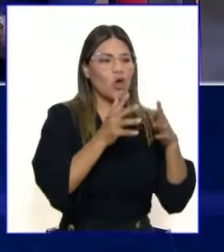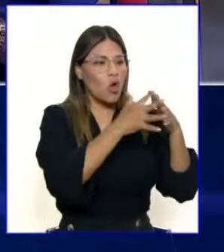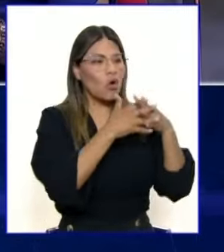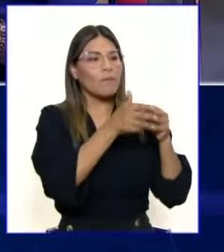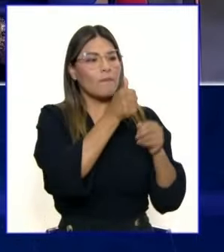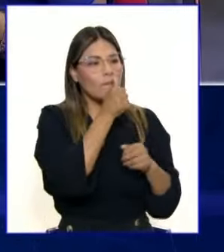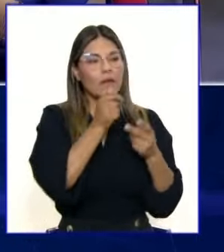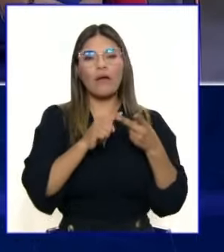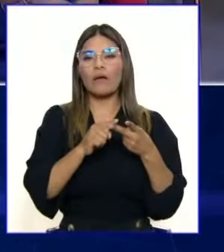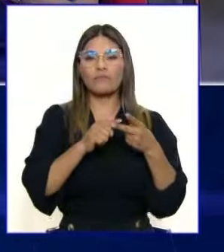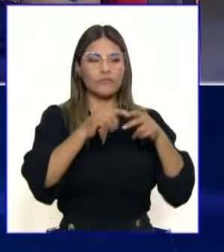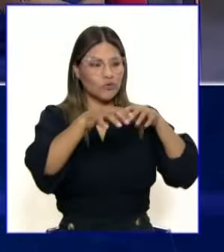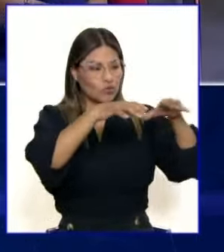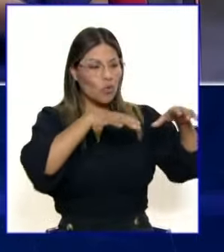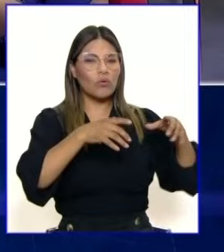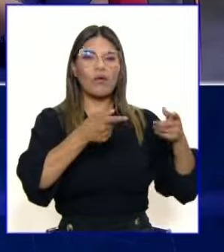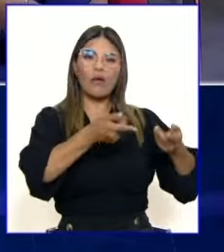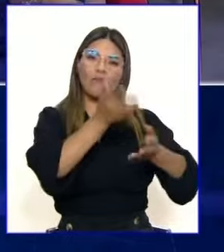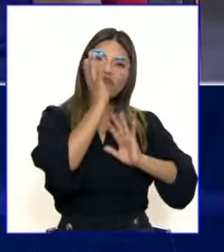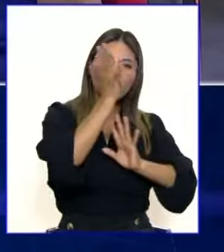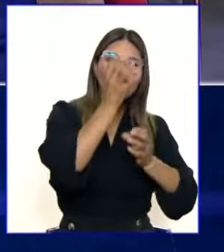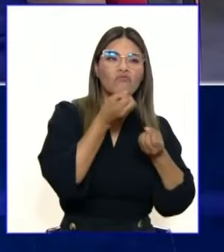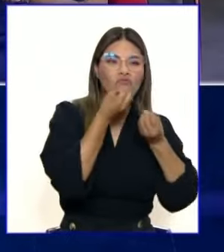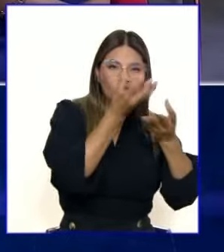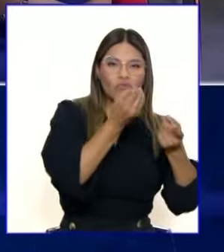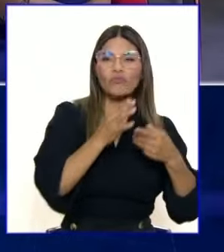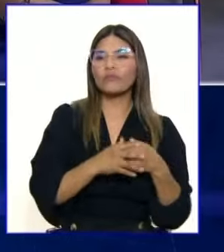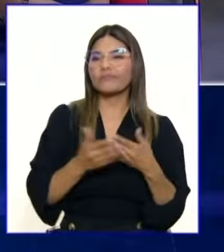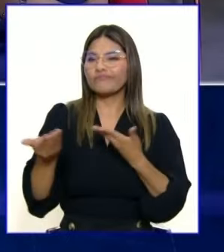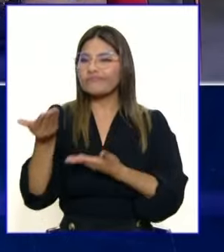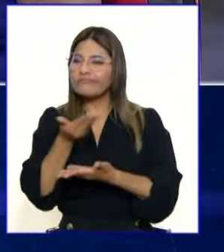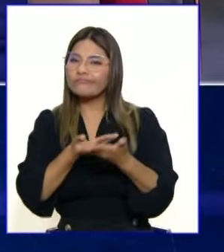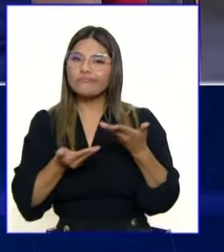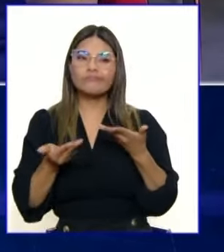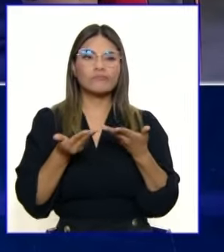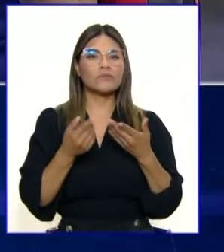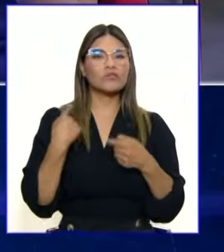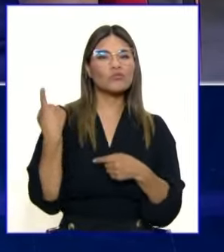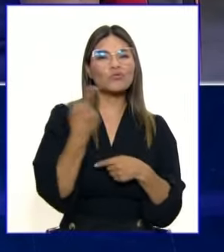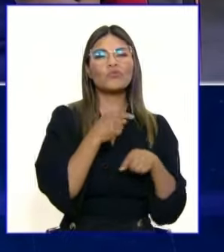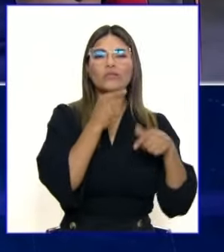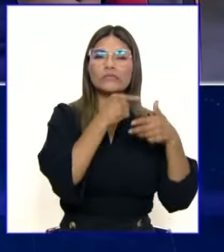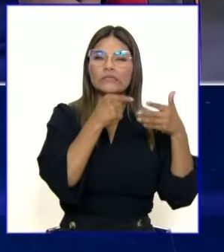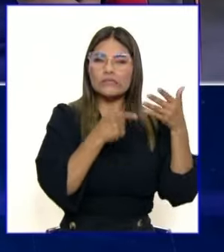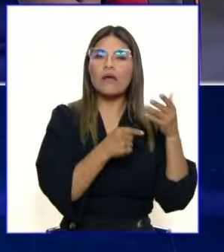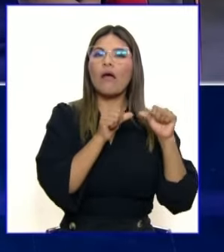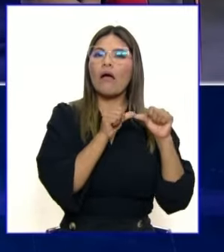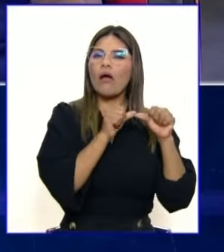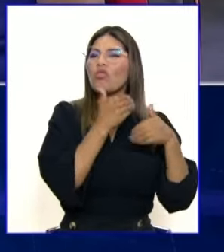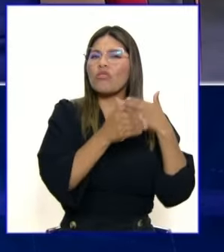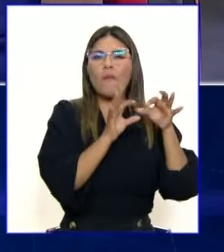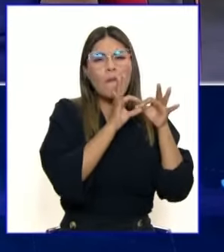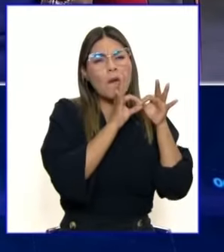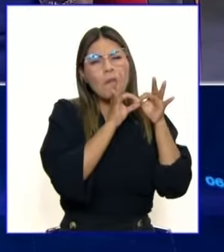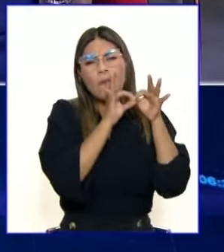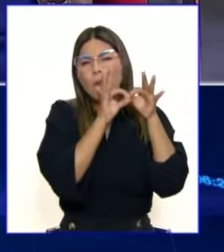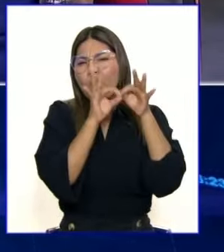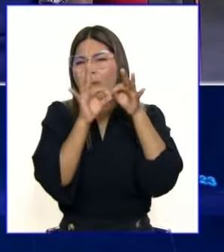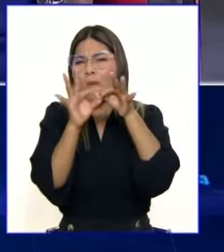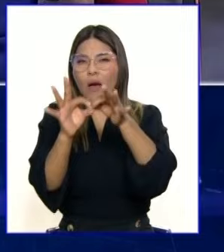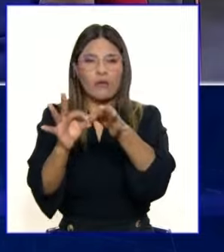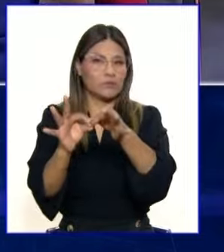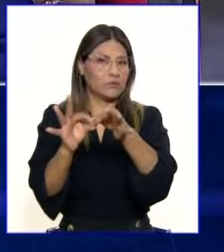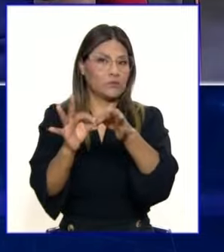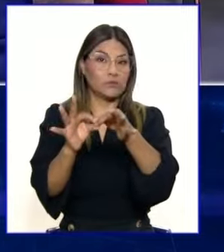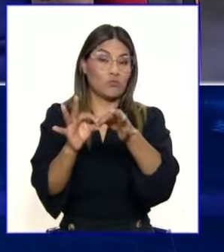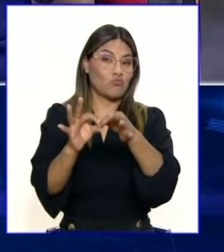compañías locales, capacitaciones, intercambios. Son cosas que perduran, que de pronto no las